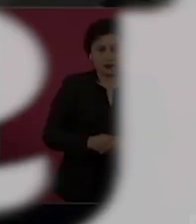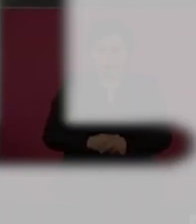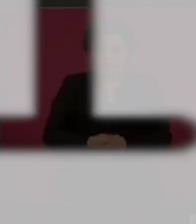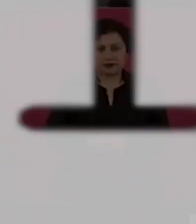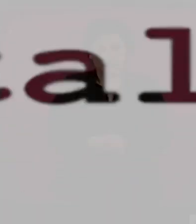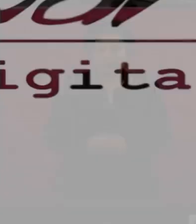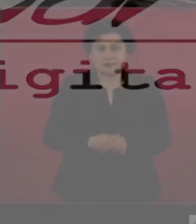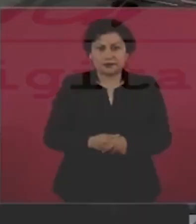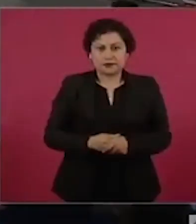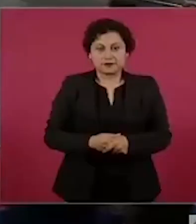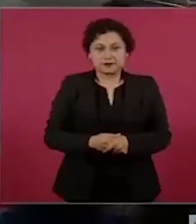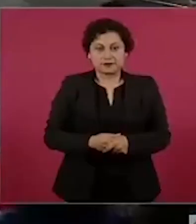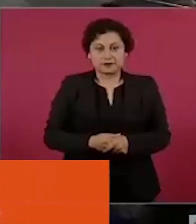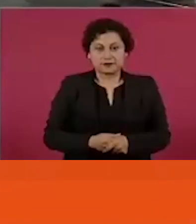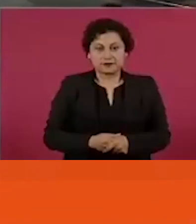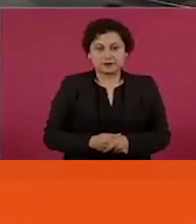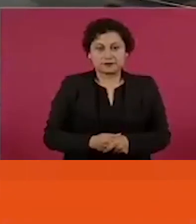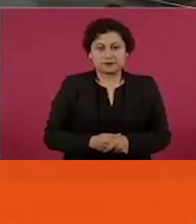Esto es.